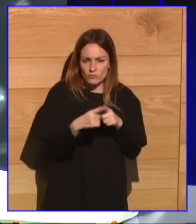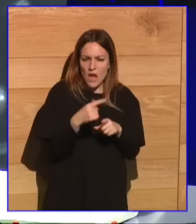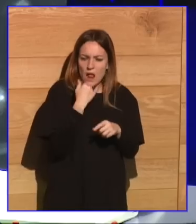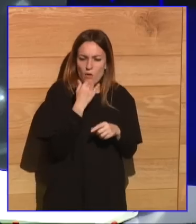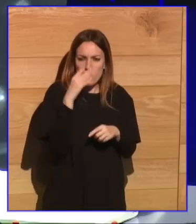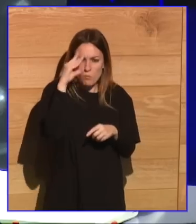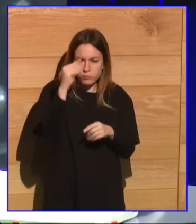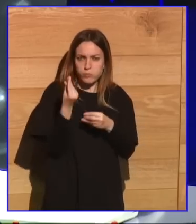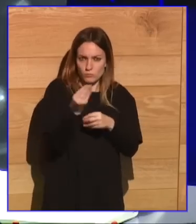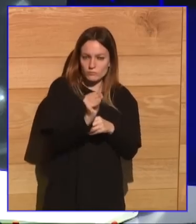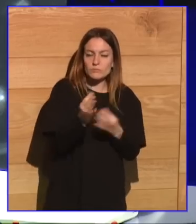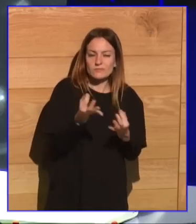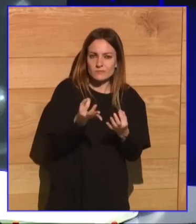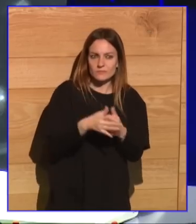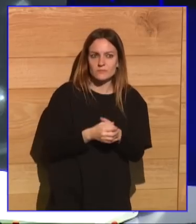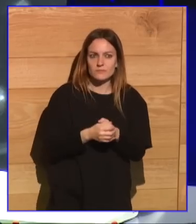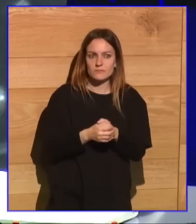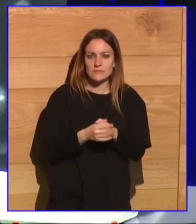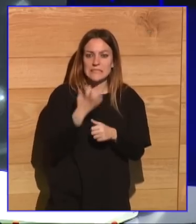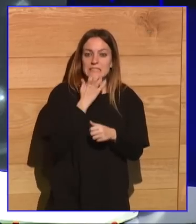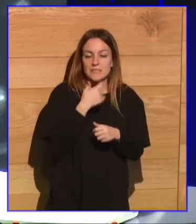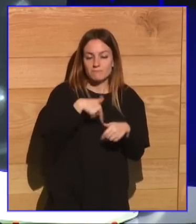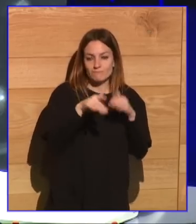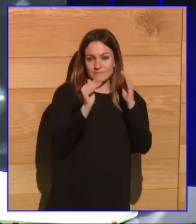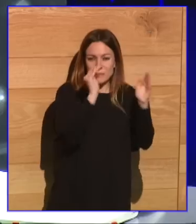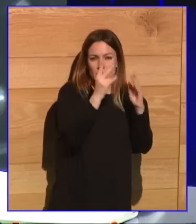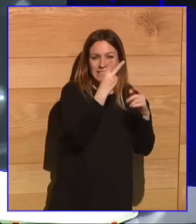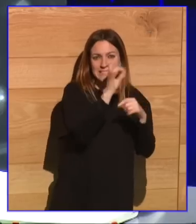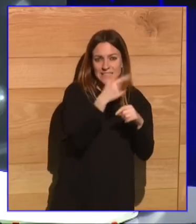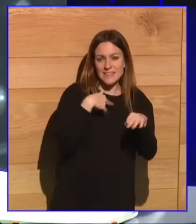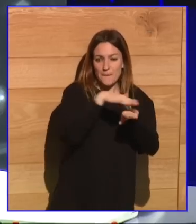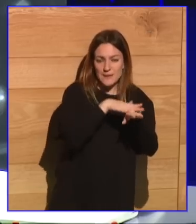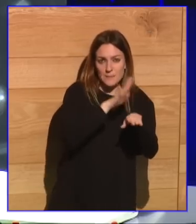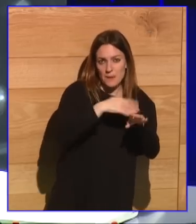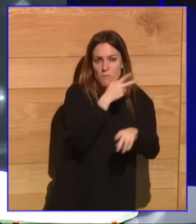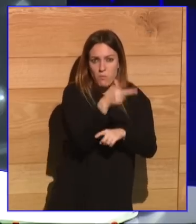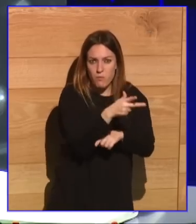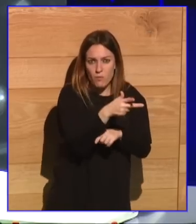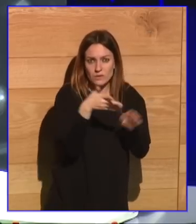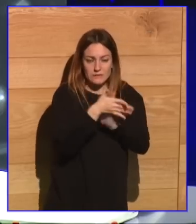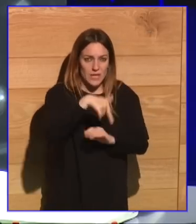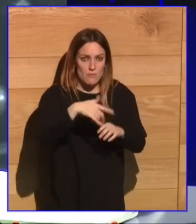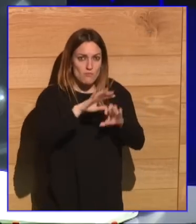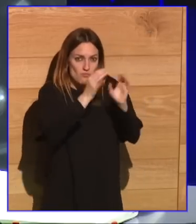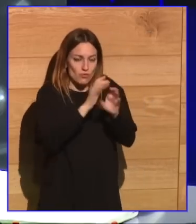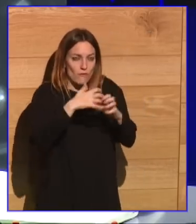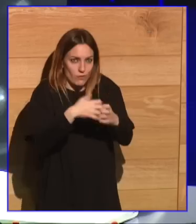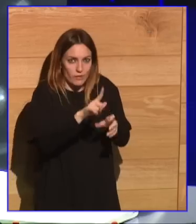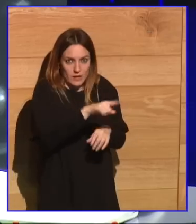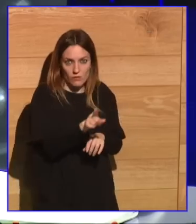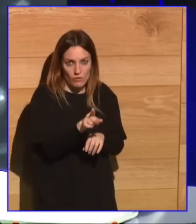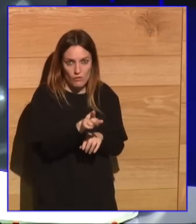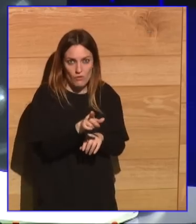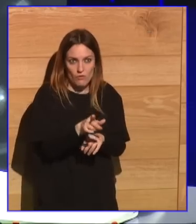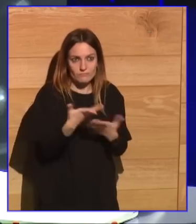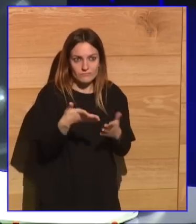en general en su obra, que es que si ubico mi película en los 70 no significa que todo lo que se vea sea de los 70, porque así no funciona el mundo. Hay cosas de los 70 y de los 60 y